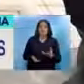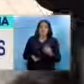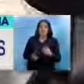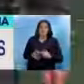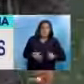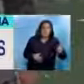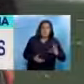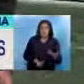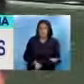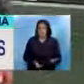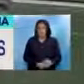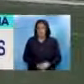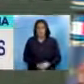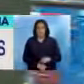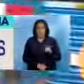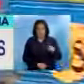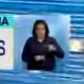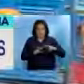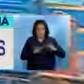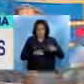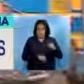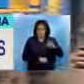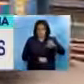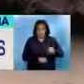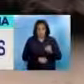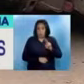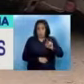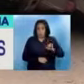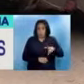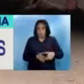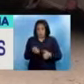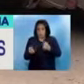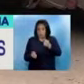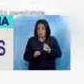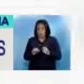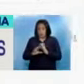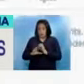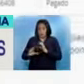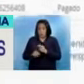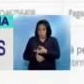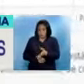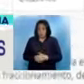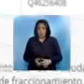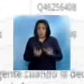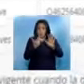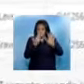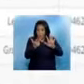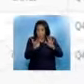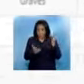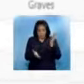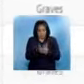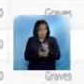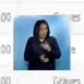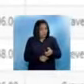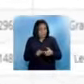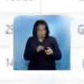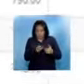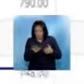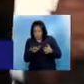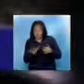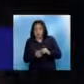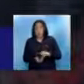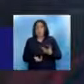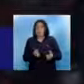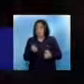fugaste? Se investiga si Juan González, chofer de la combi con 8 papeletas entre leves y graves en su